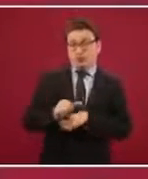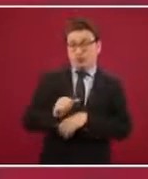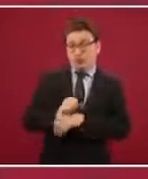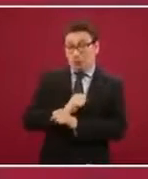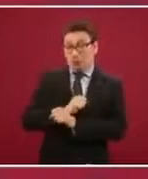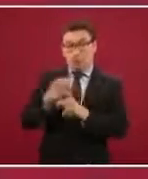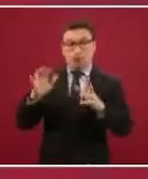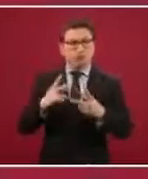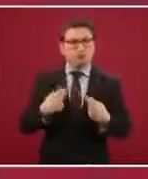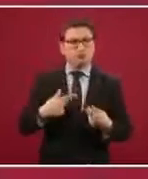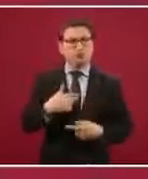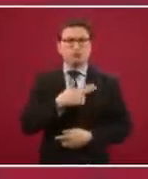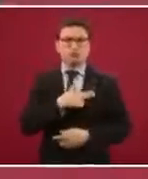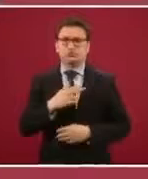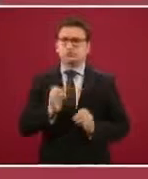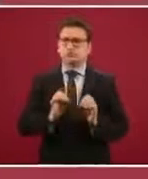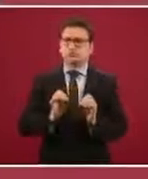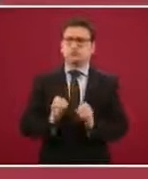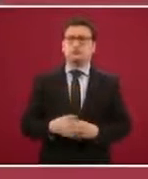heridos.